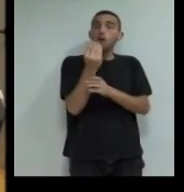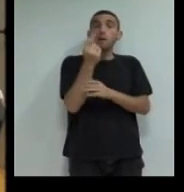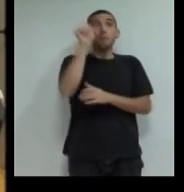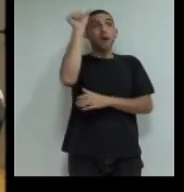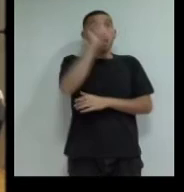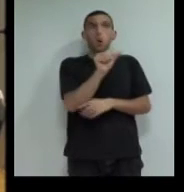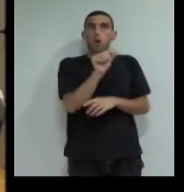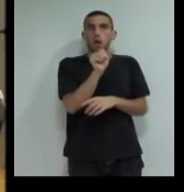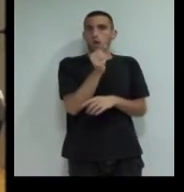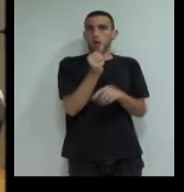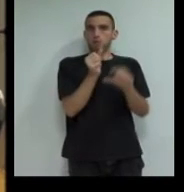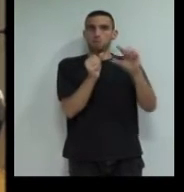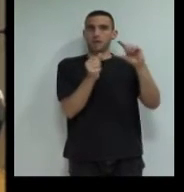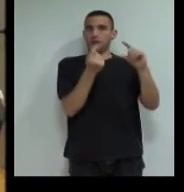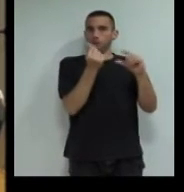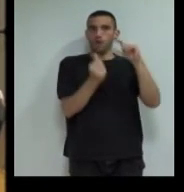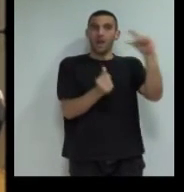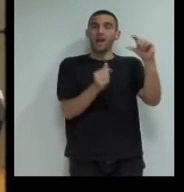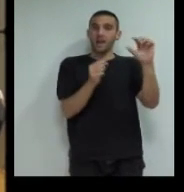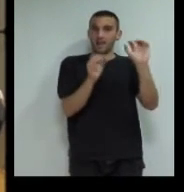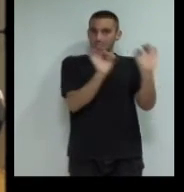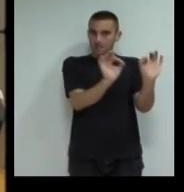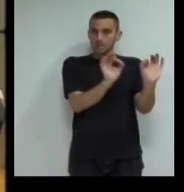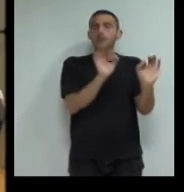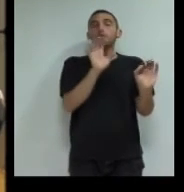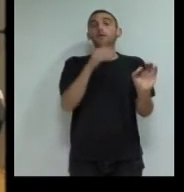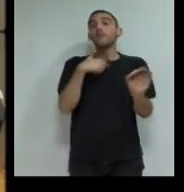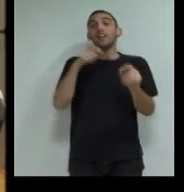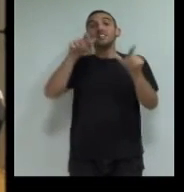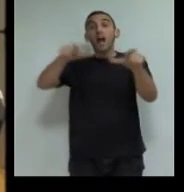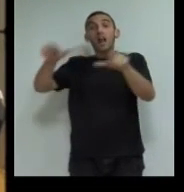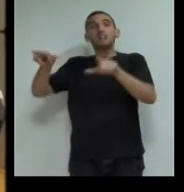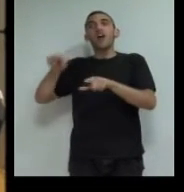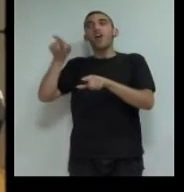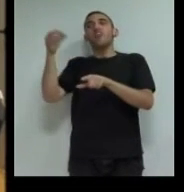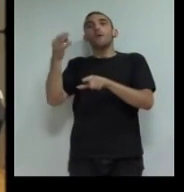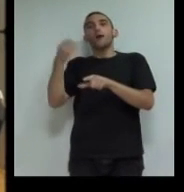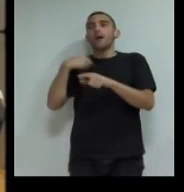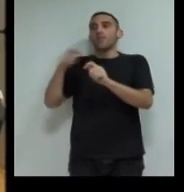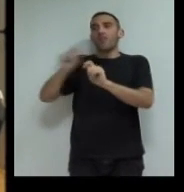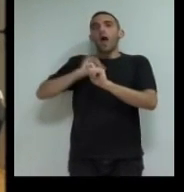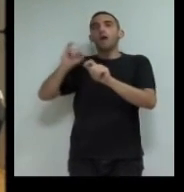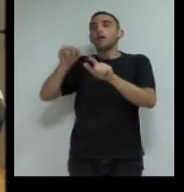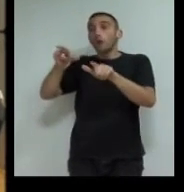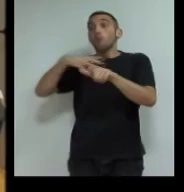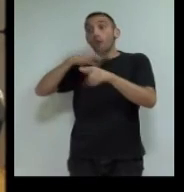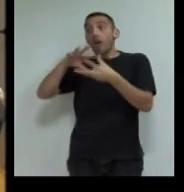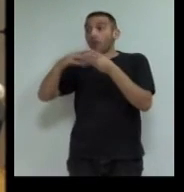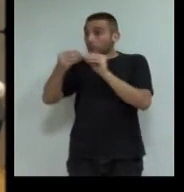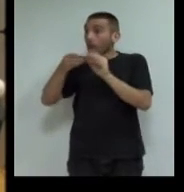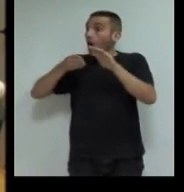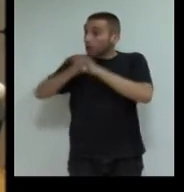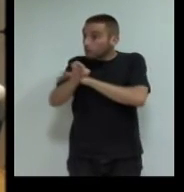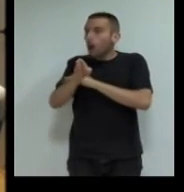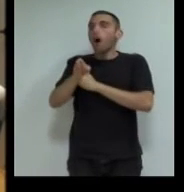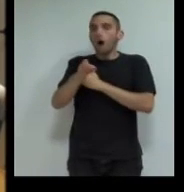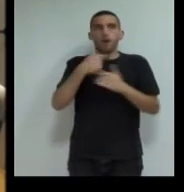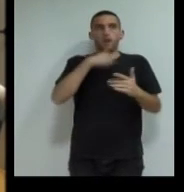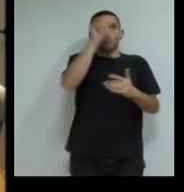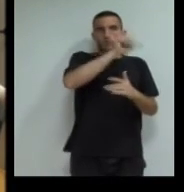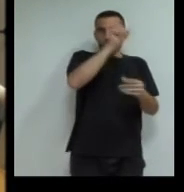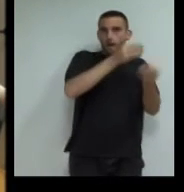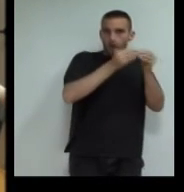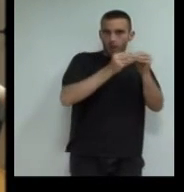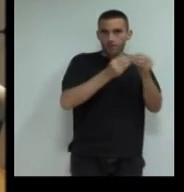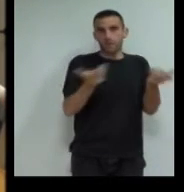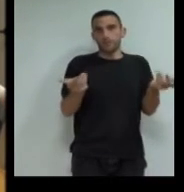falta el número de salas que estén dando posibilidad de vender entradas para que sea sostenible. ¿Esas salas les has convencido a